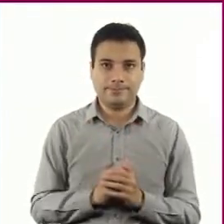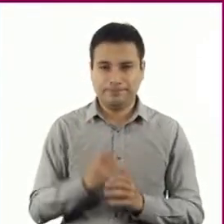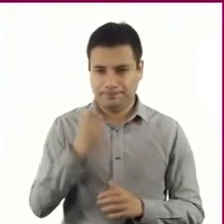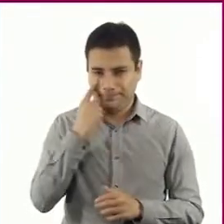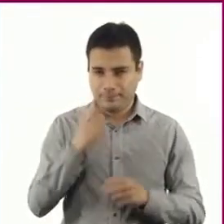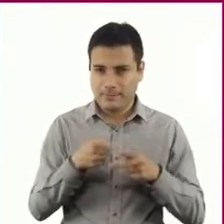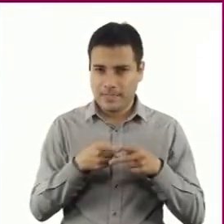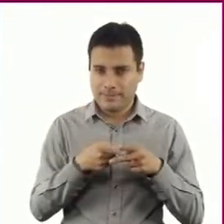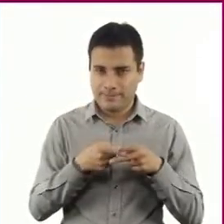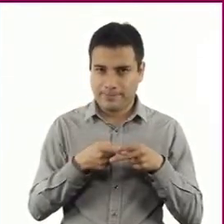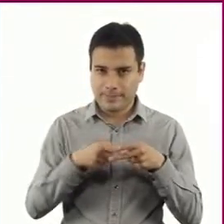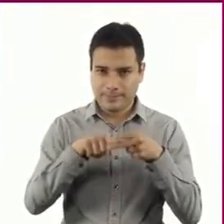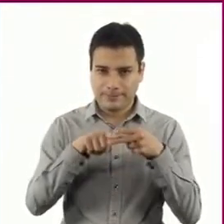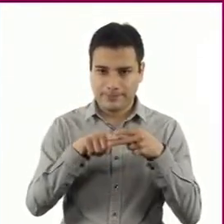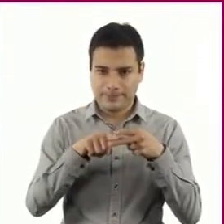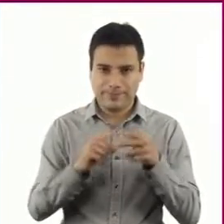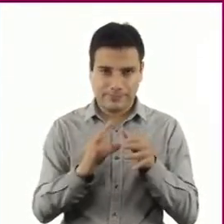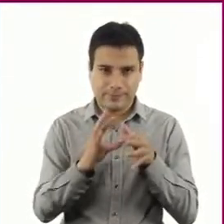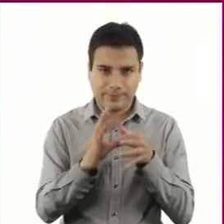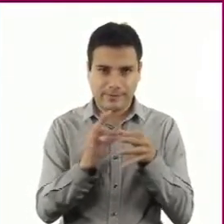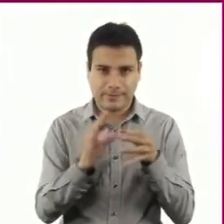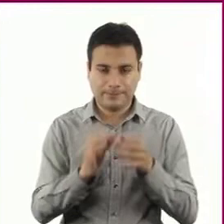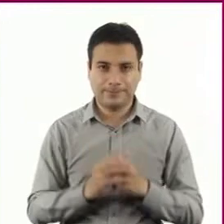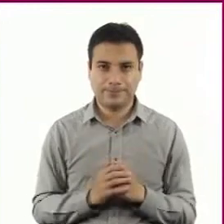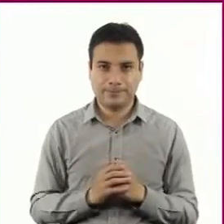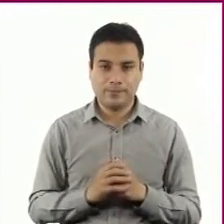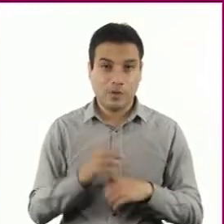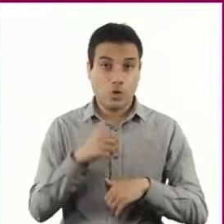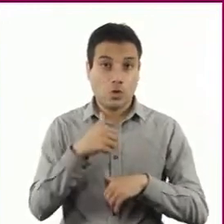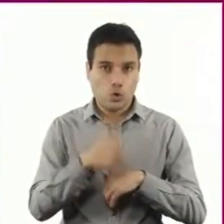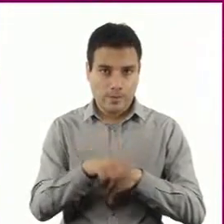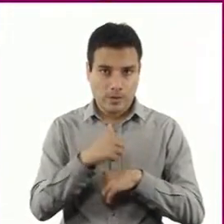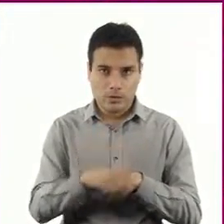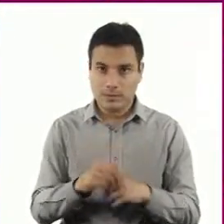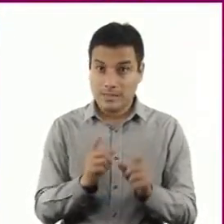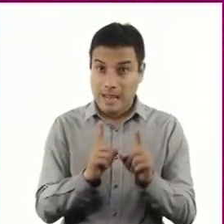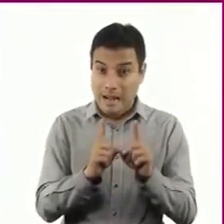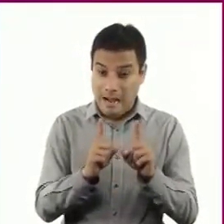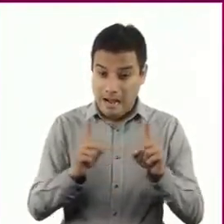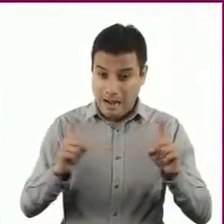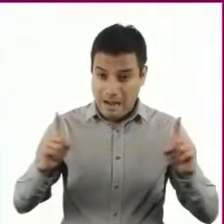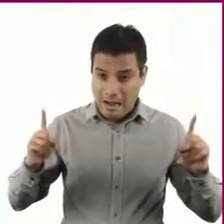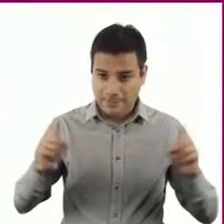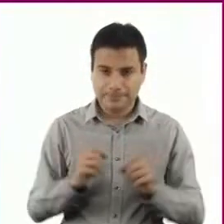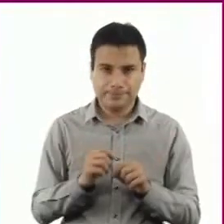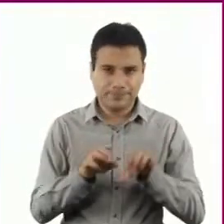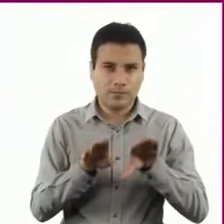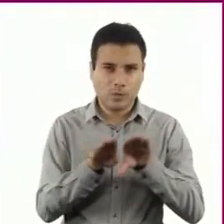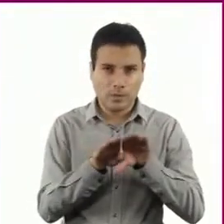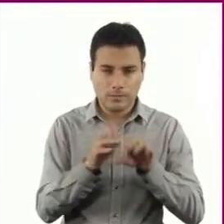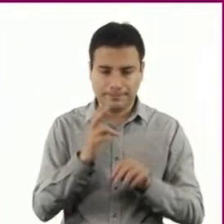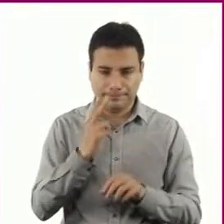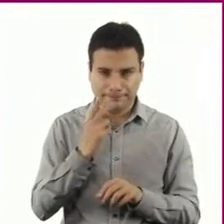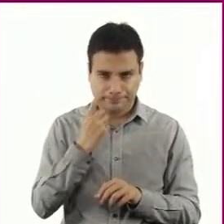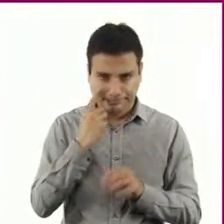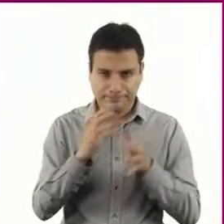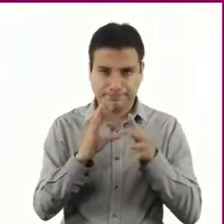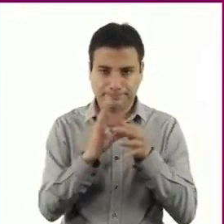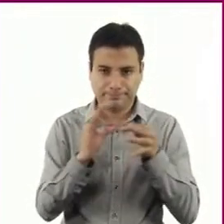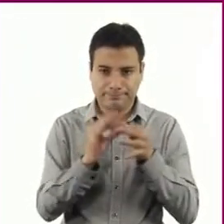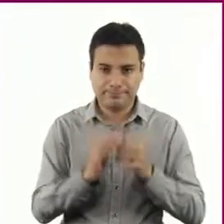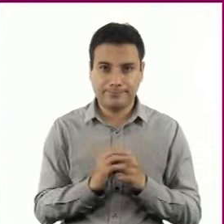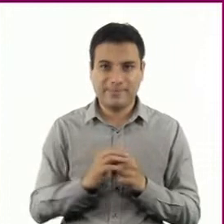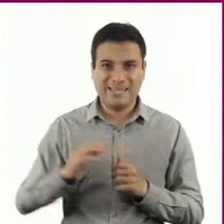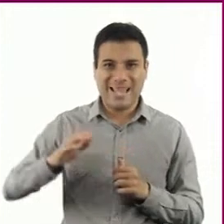Comencemos con el primer planteamiento, que involucra números muy grandes. En la tabla se registró la distancia media